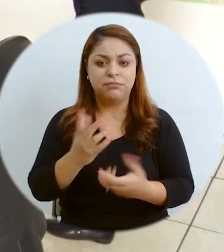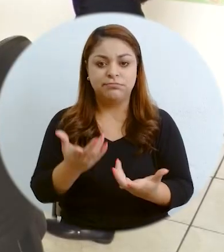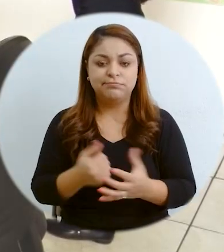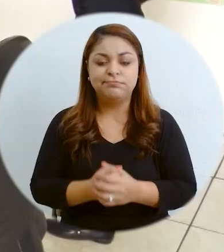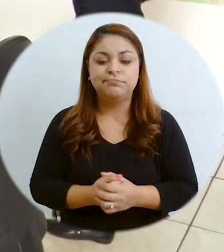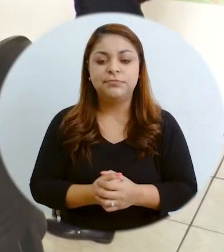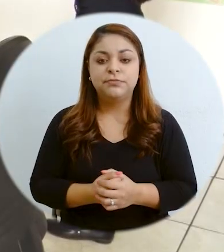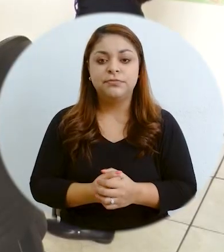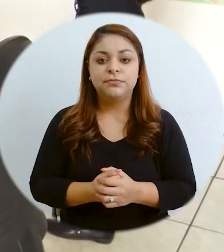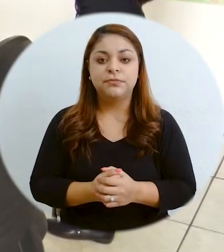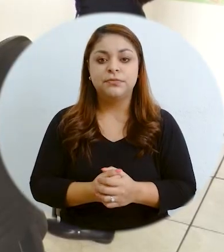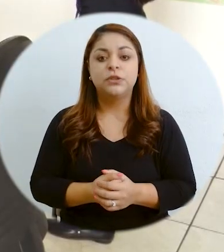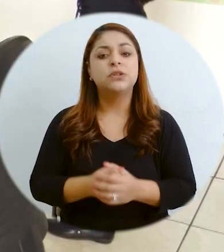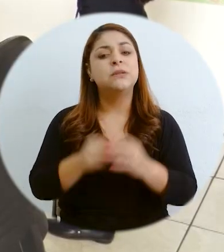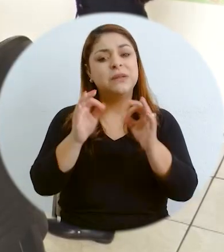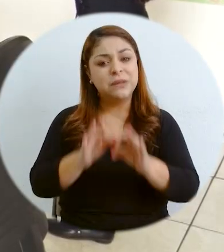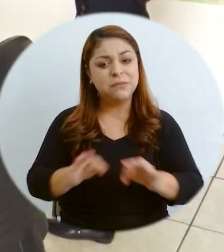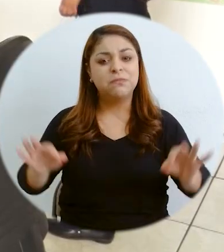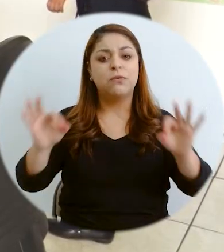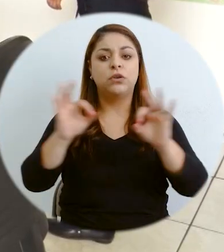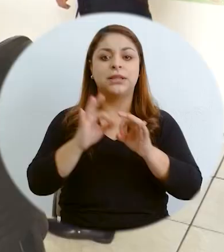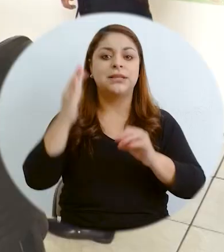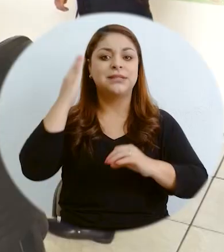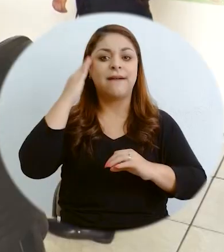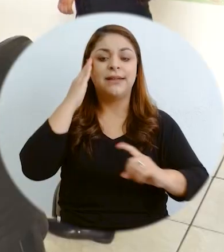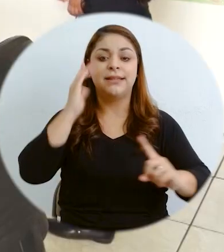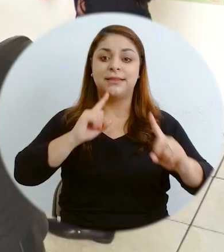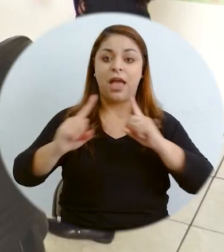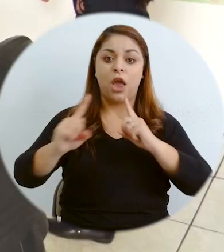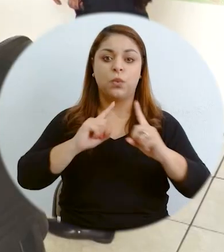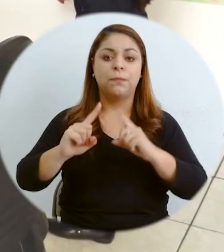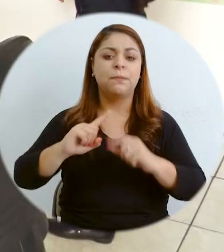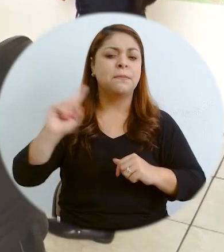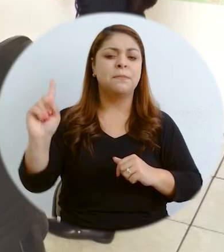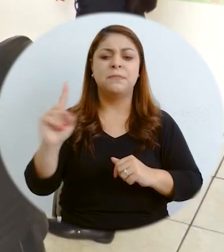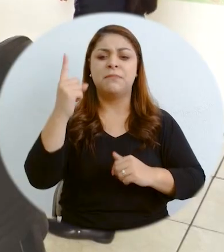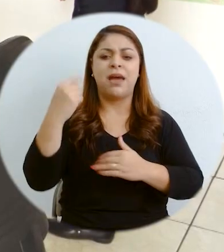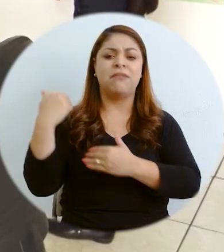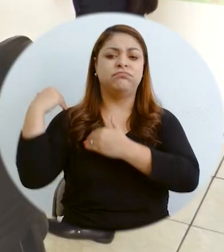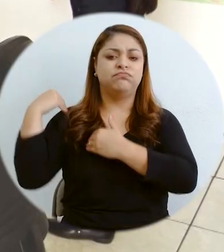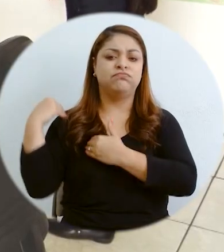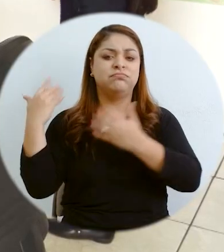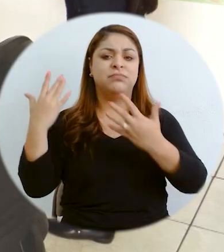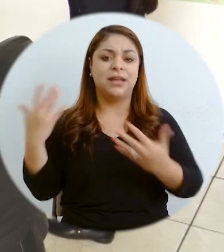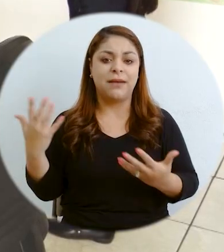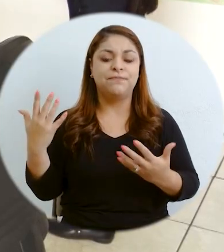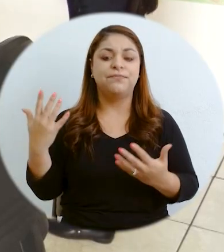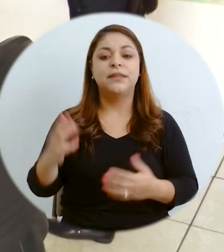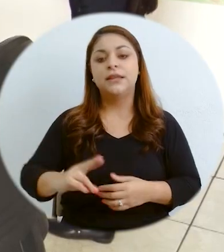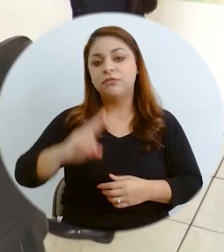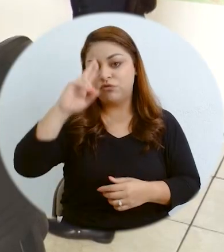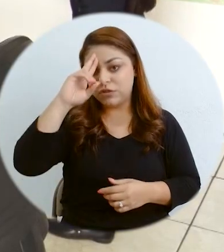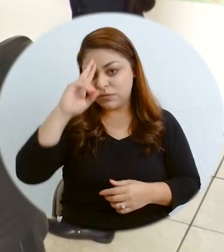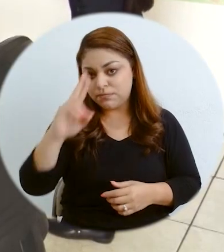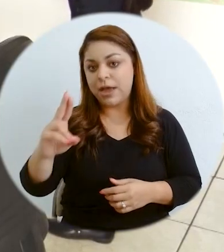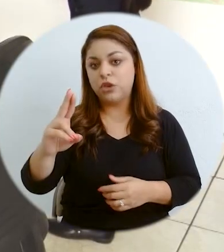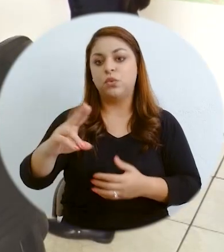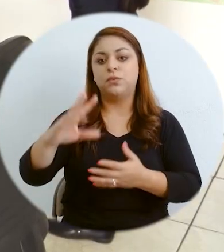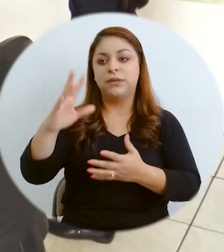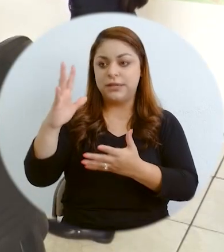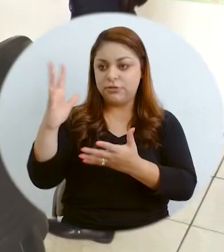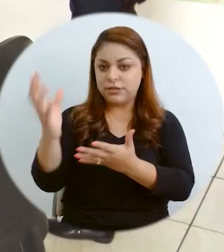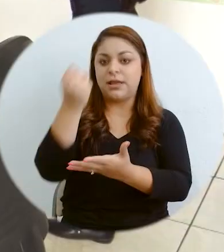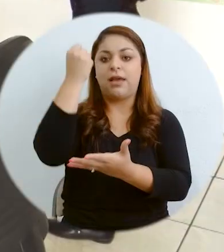que, siguiendo con la base del diálogo, la primera consigna es el rescate y el respeto